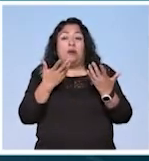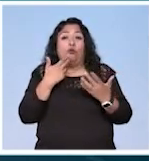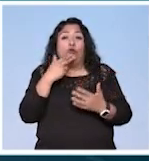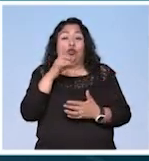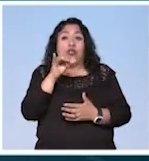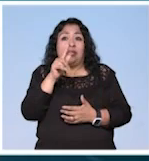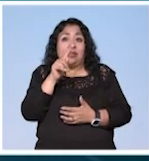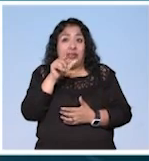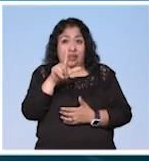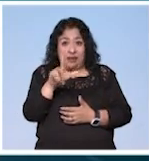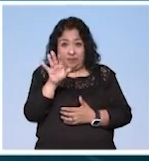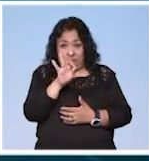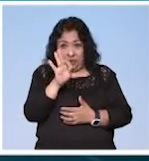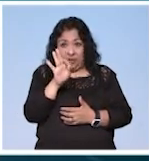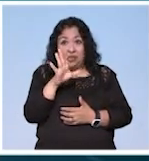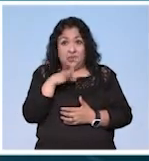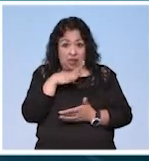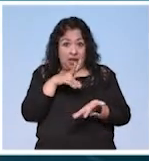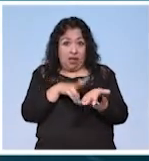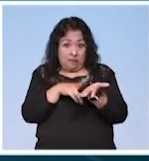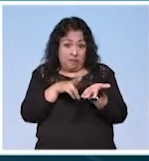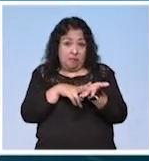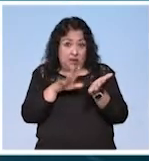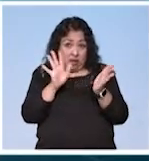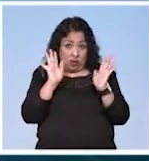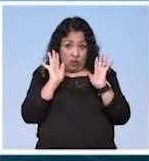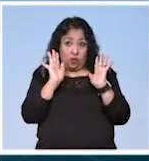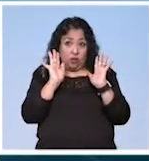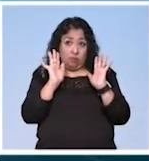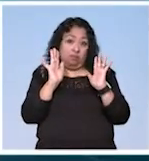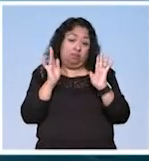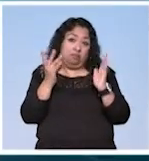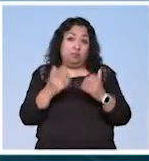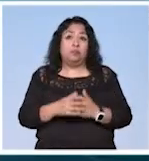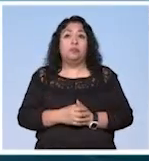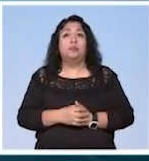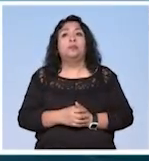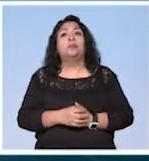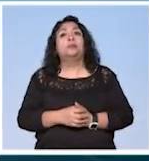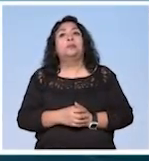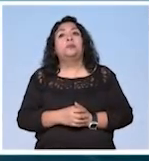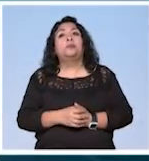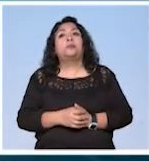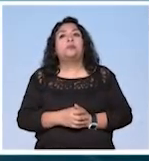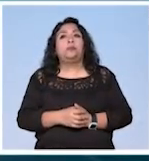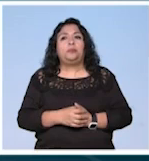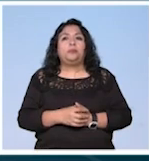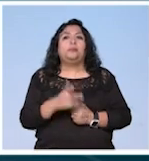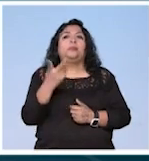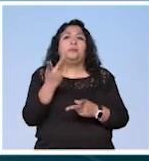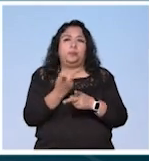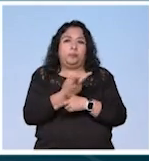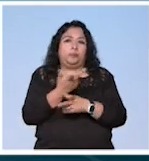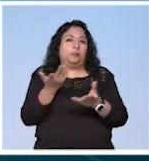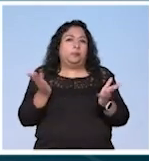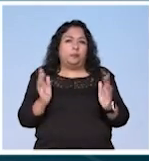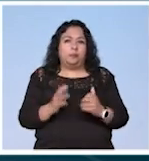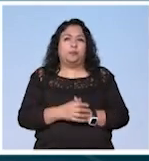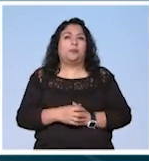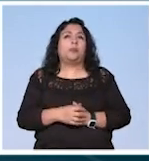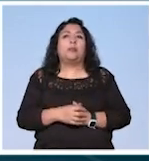digital quizá les da un valor no de Mercado digamos Bueno lo que sucedió fue Simplemente